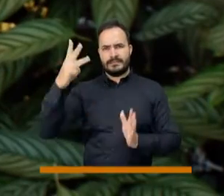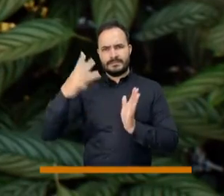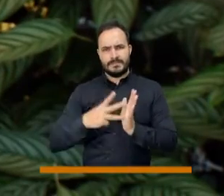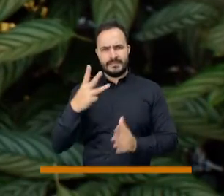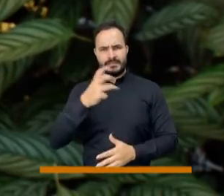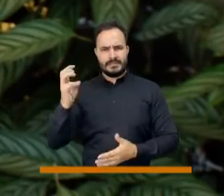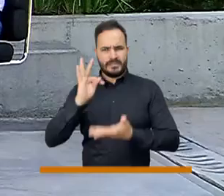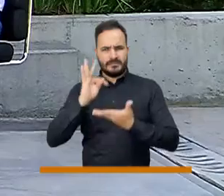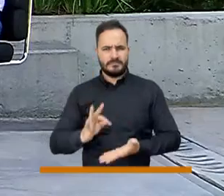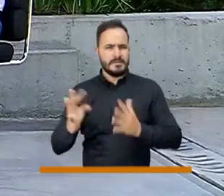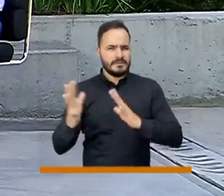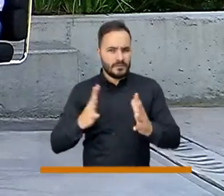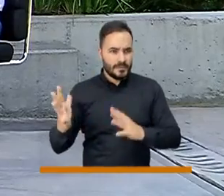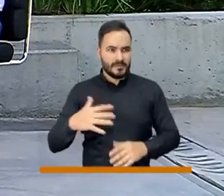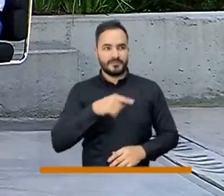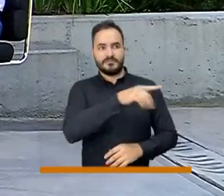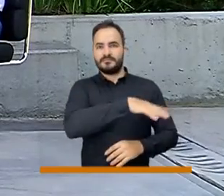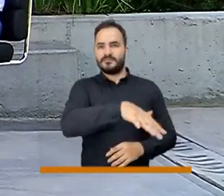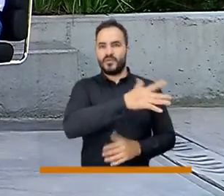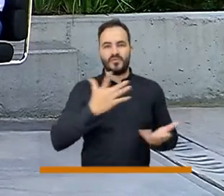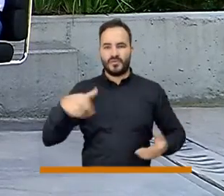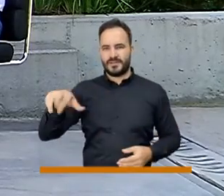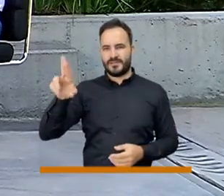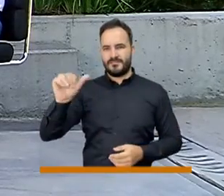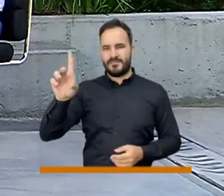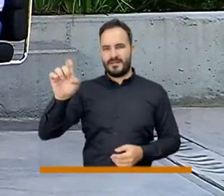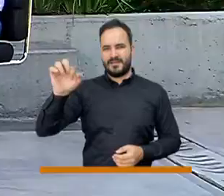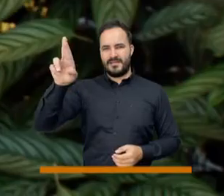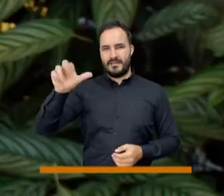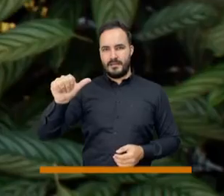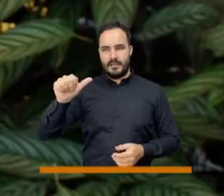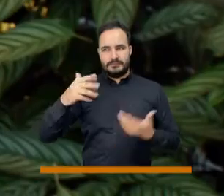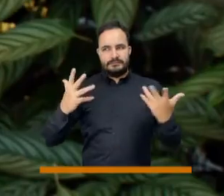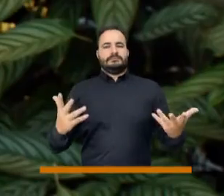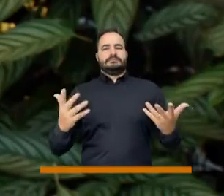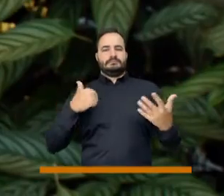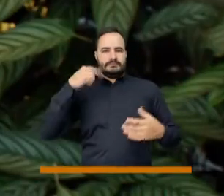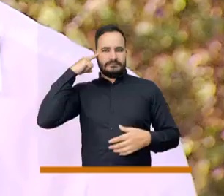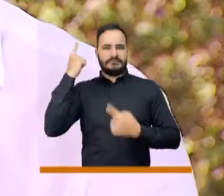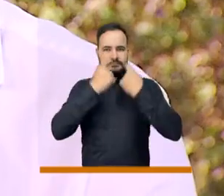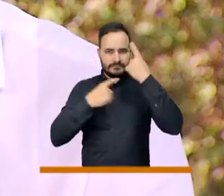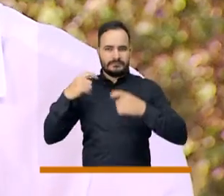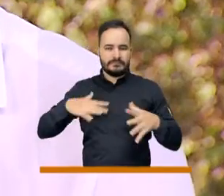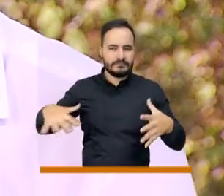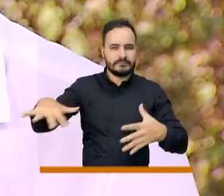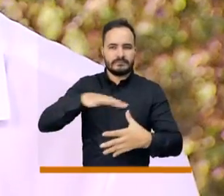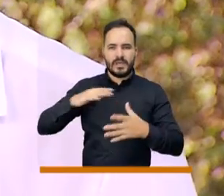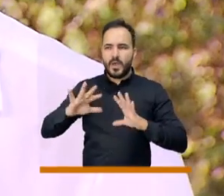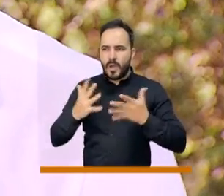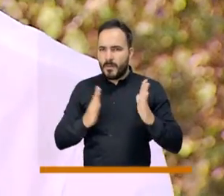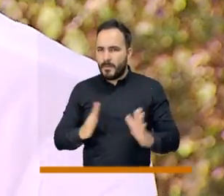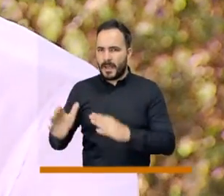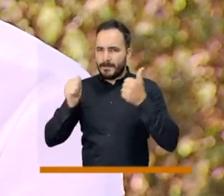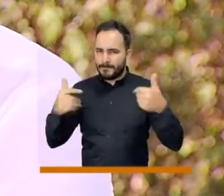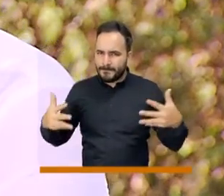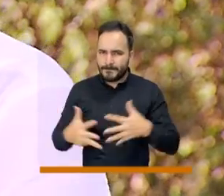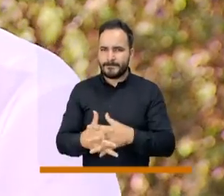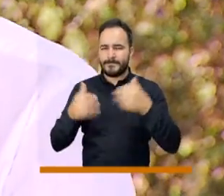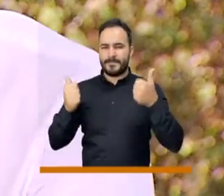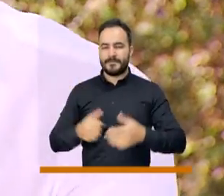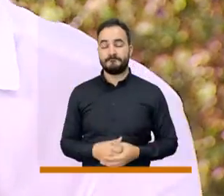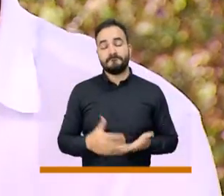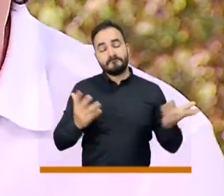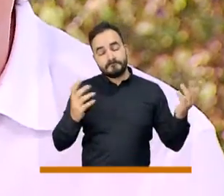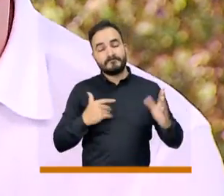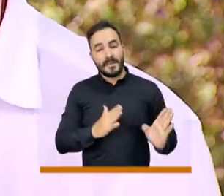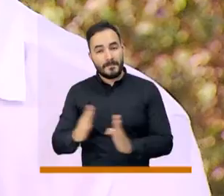3.300 toneladas de basura, ¿cómo lo vamos manejando en esta planeación de ciudad? La producción de las basuras